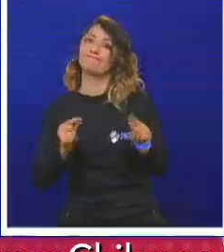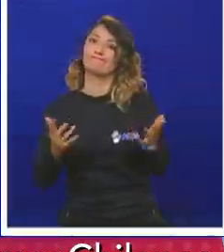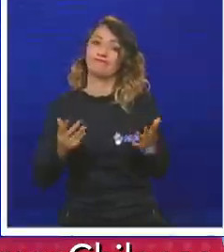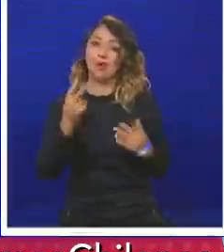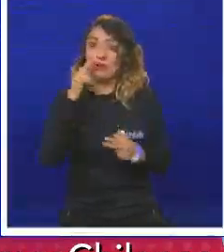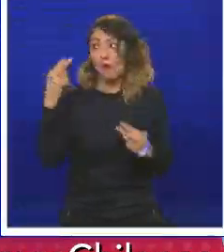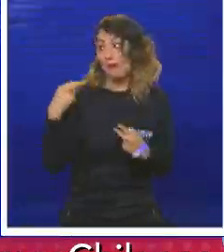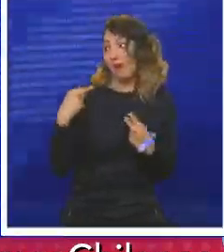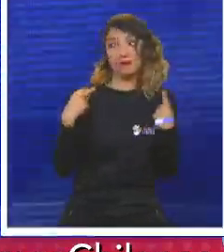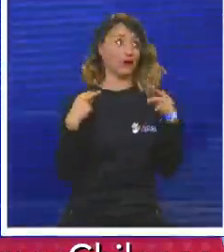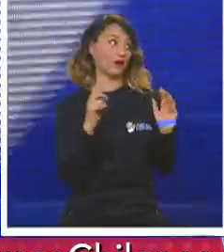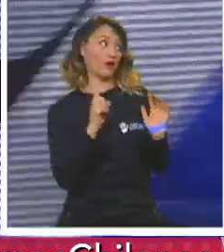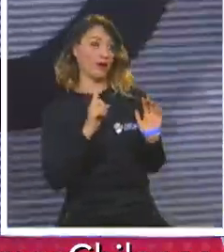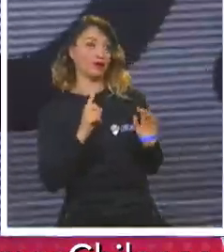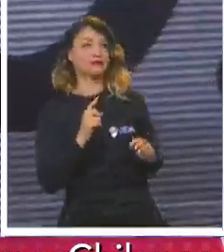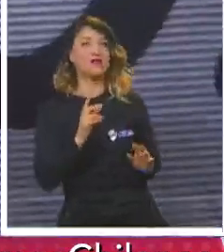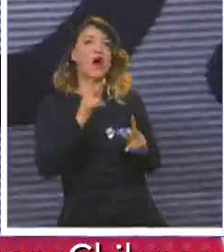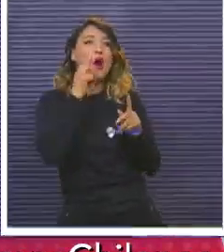Diana,